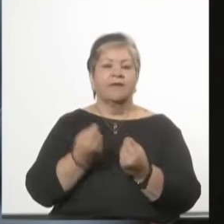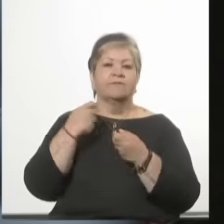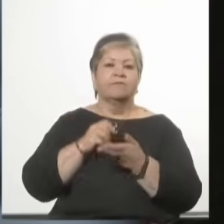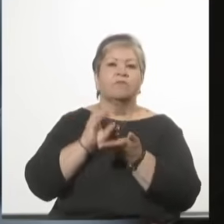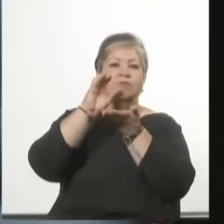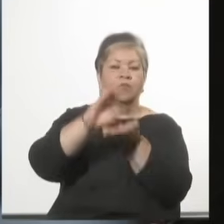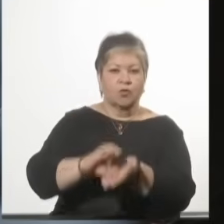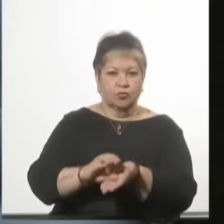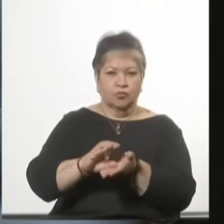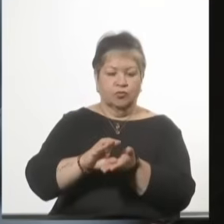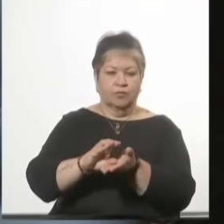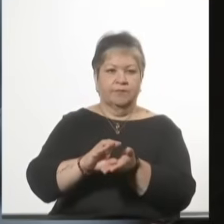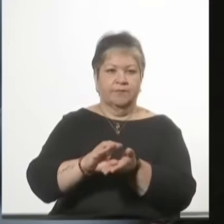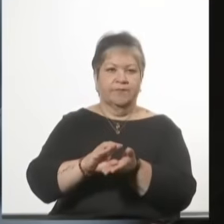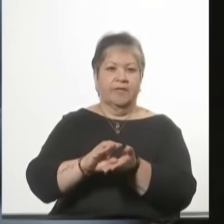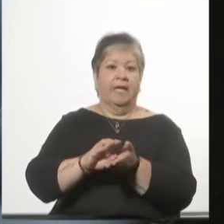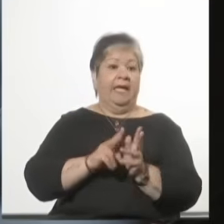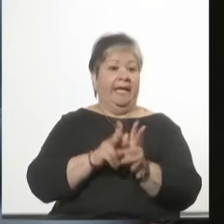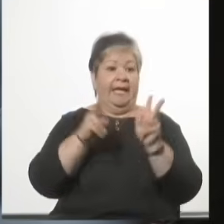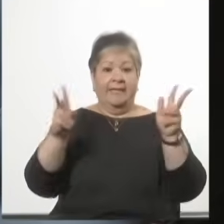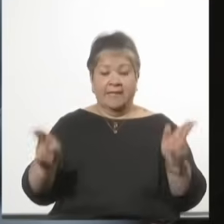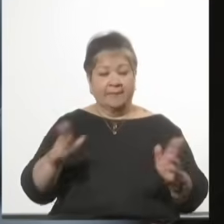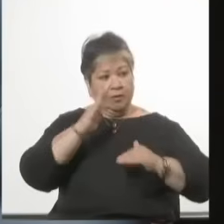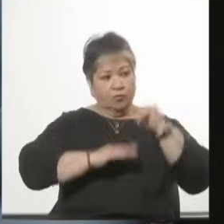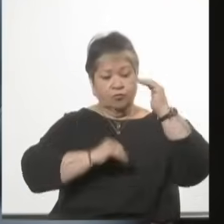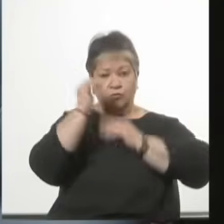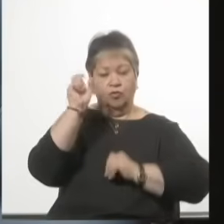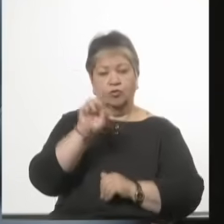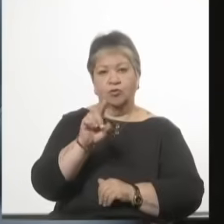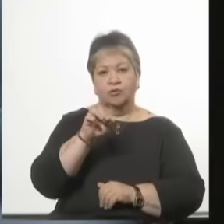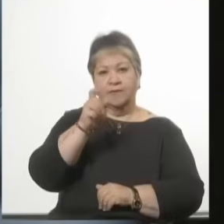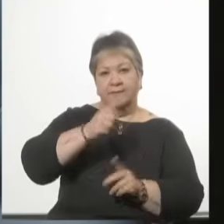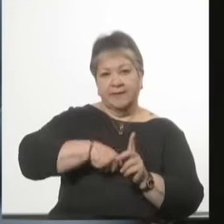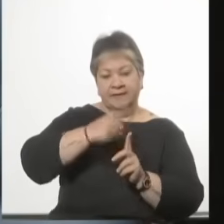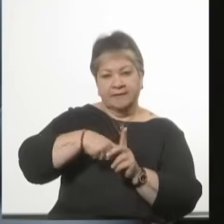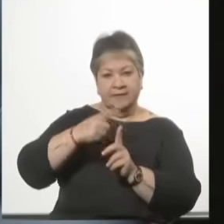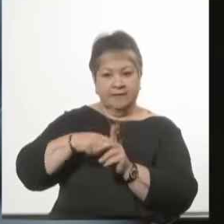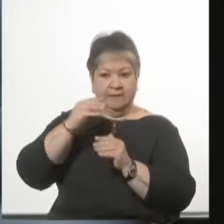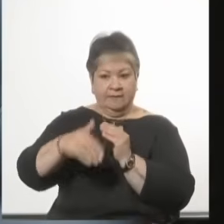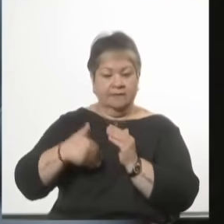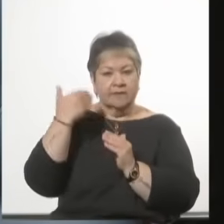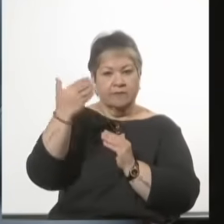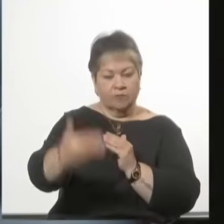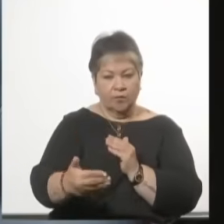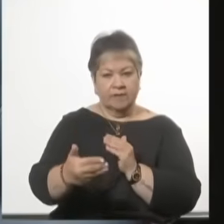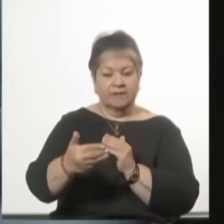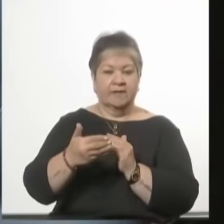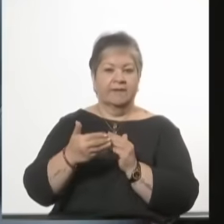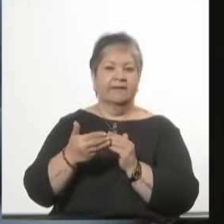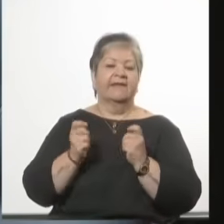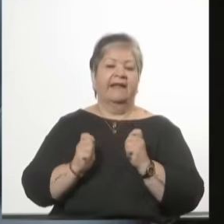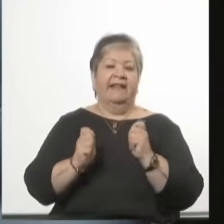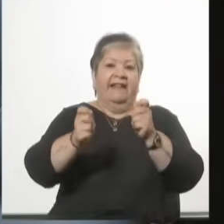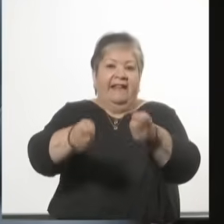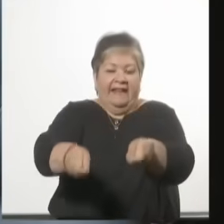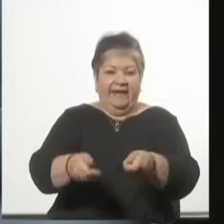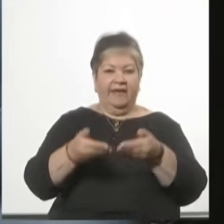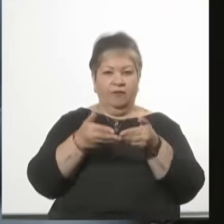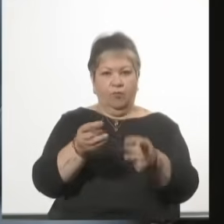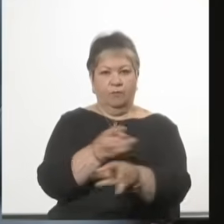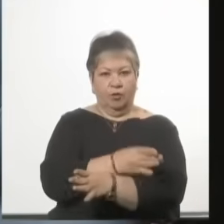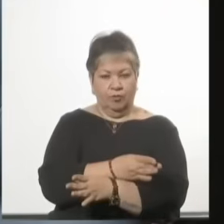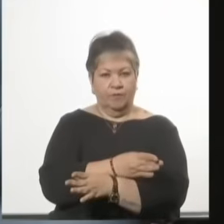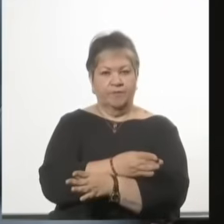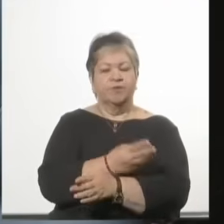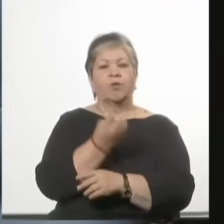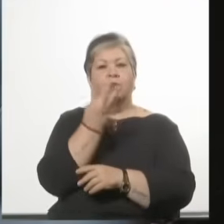vigente durante toda su etapa de construcción y 12 meses posteriores a la entrega de los buques, cláusula 27, el monto de la misma es